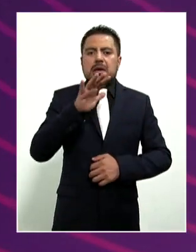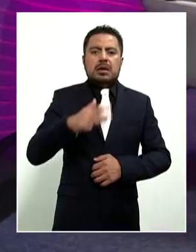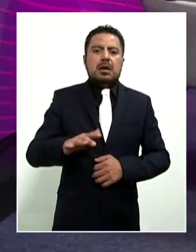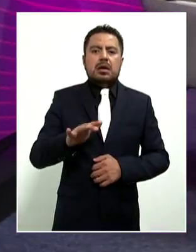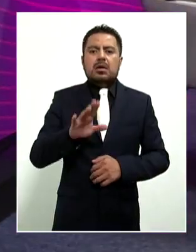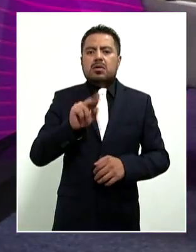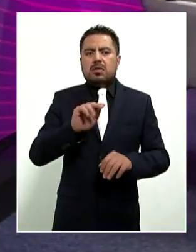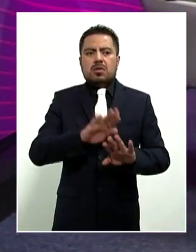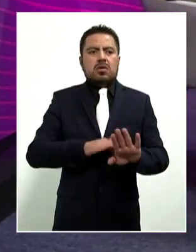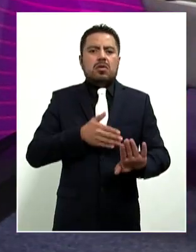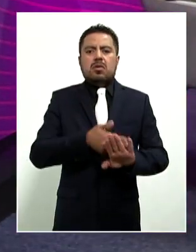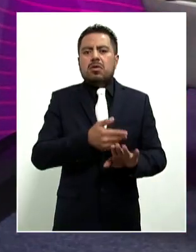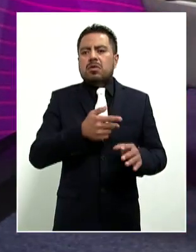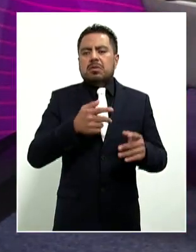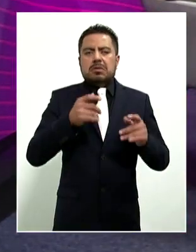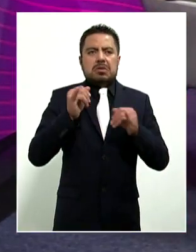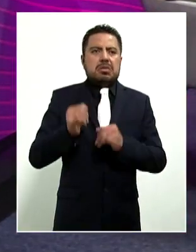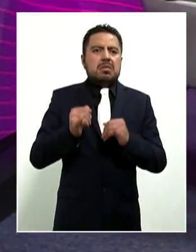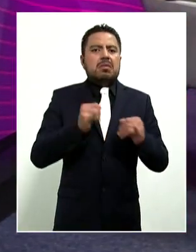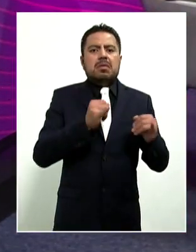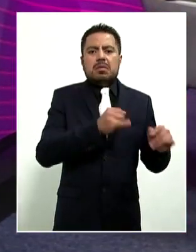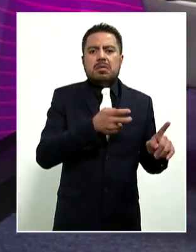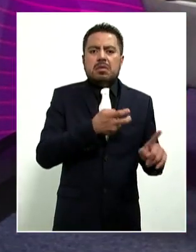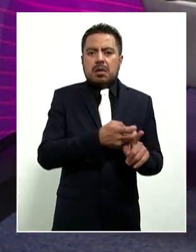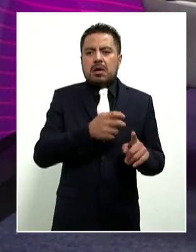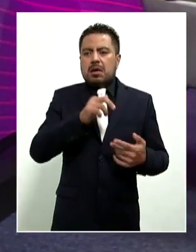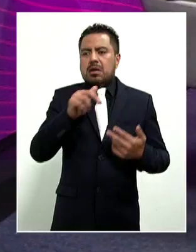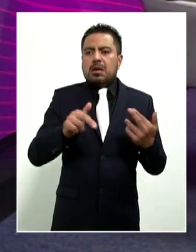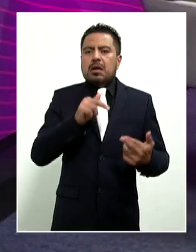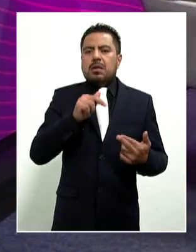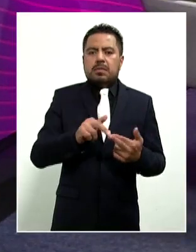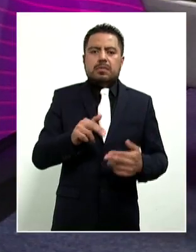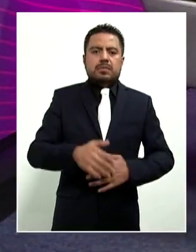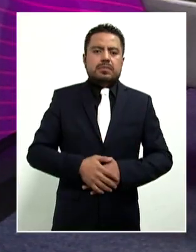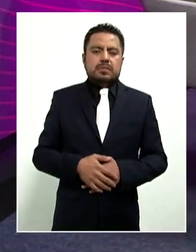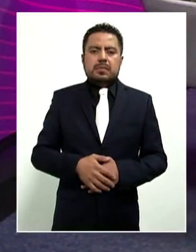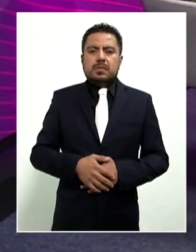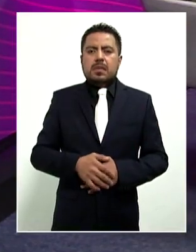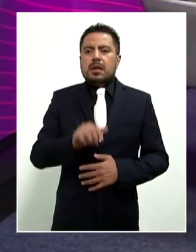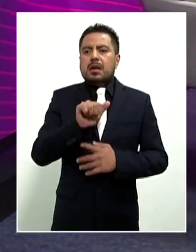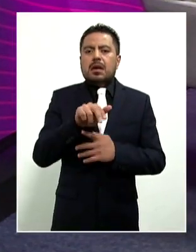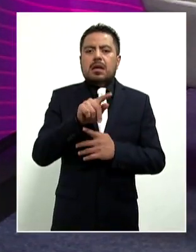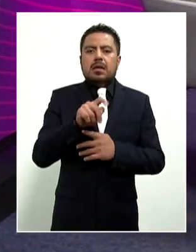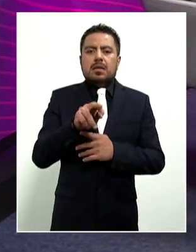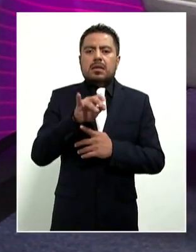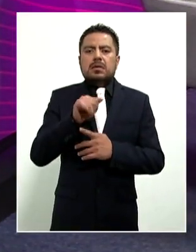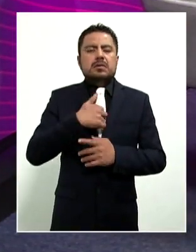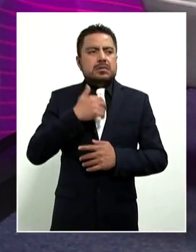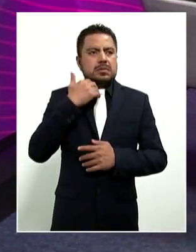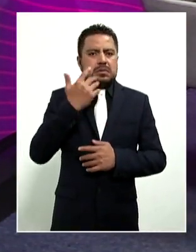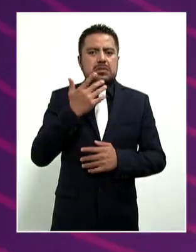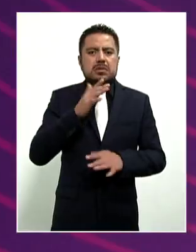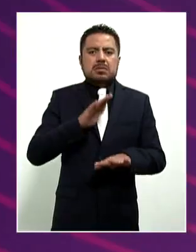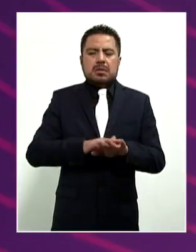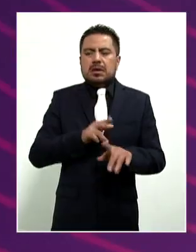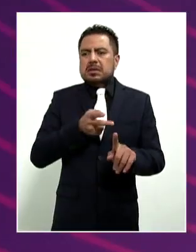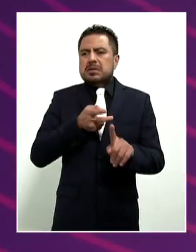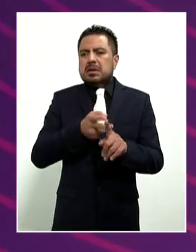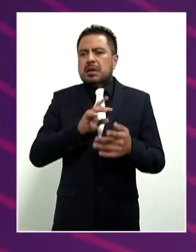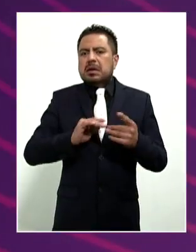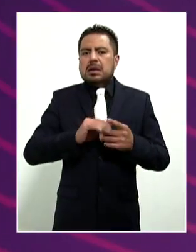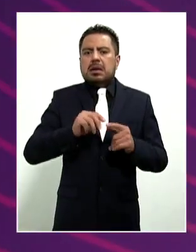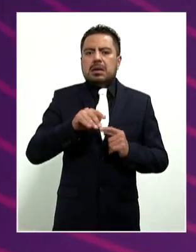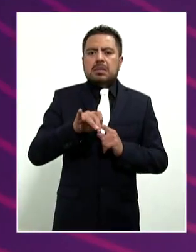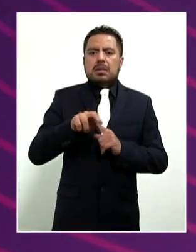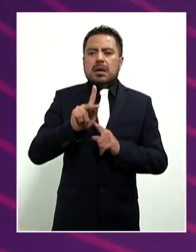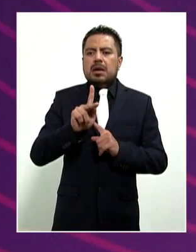contra persecuciones individuales en nuestra región. Andrés, yo quería un poco también, tomando en cuenta lo que han dicho Mark